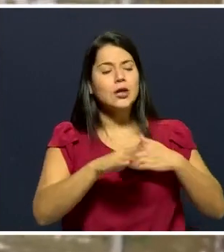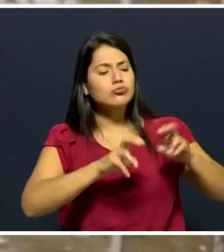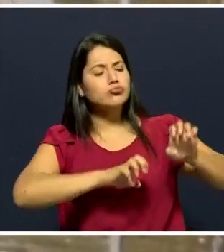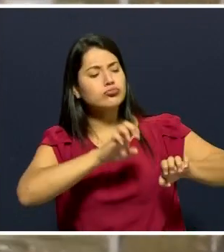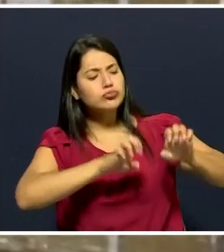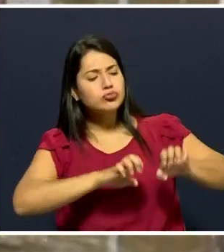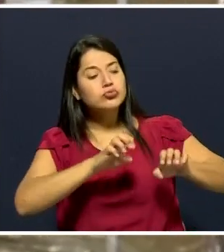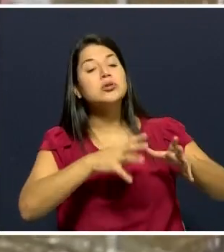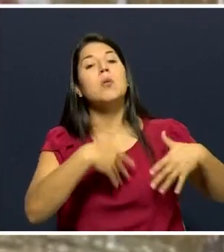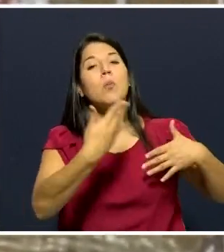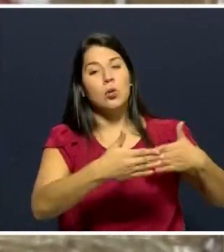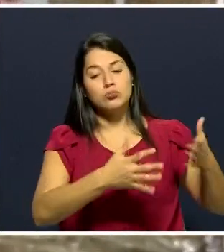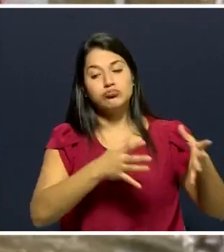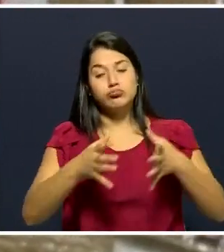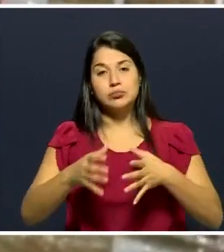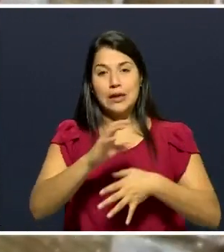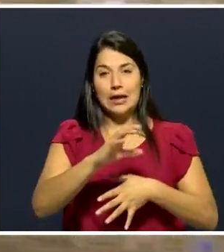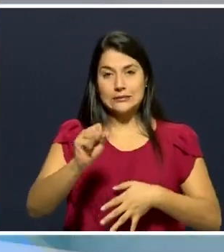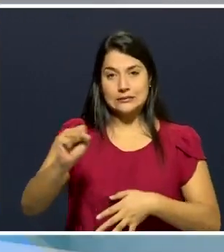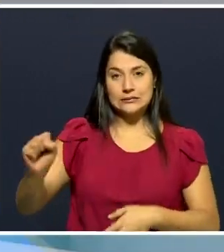de Seguro Social.